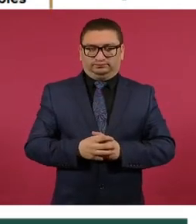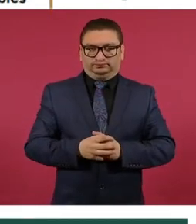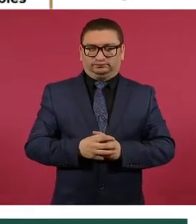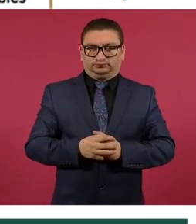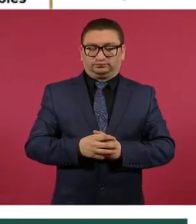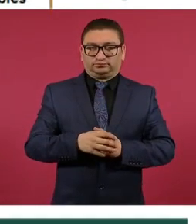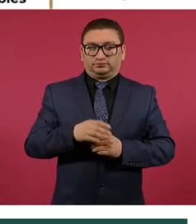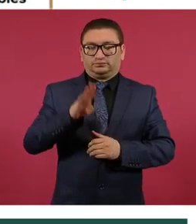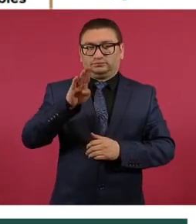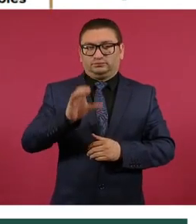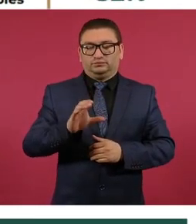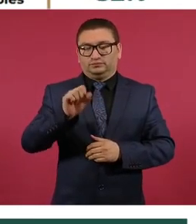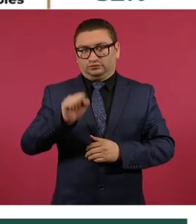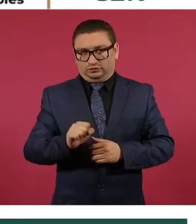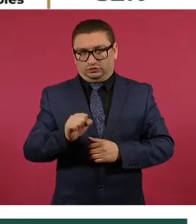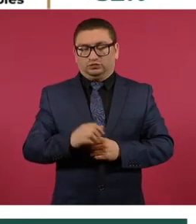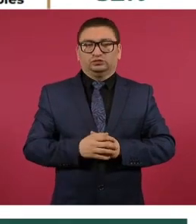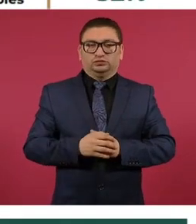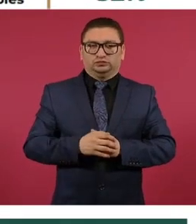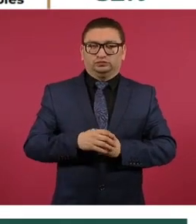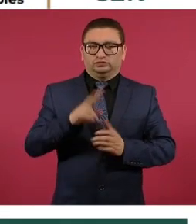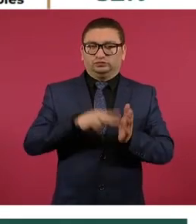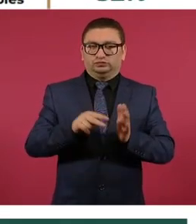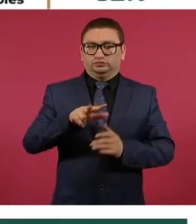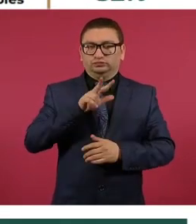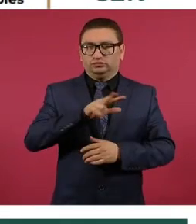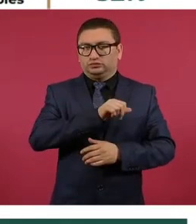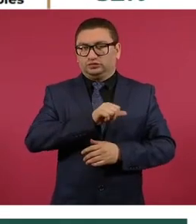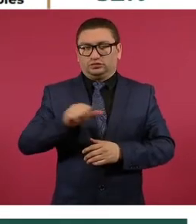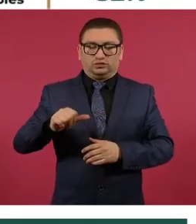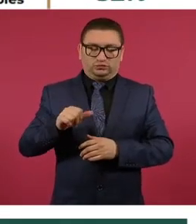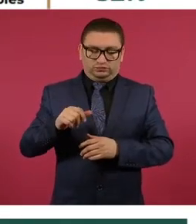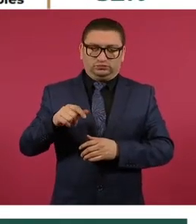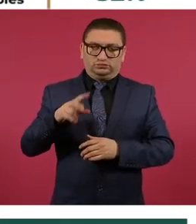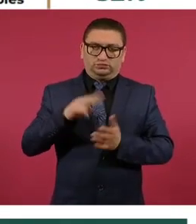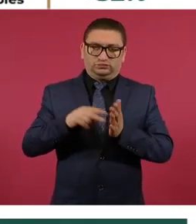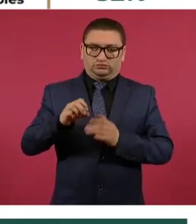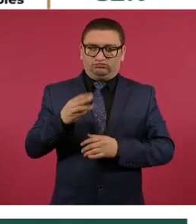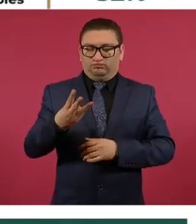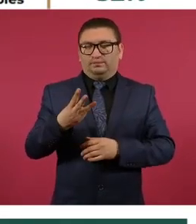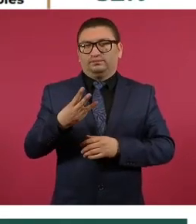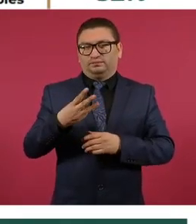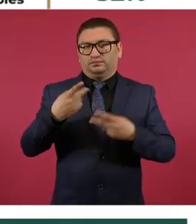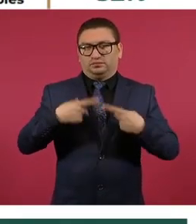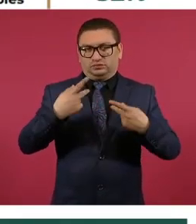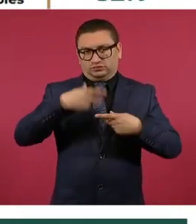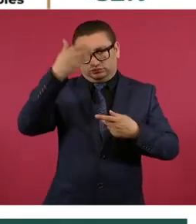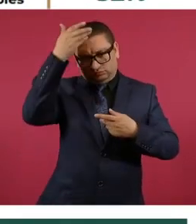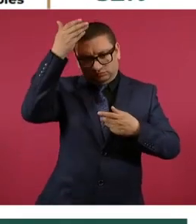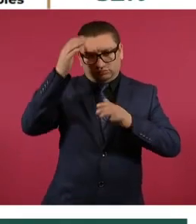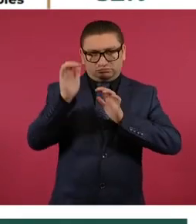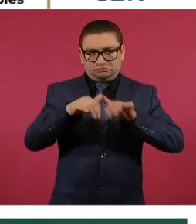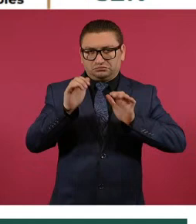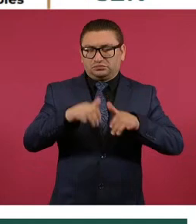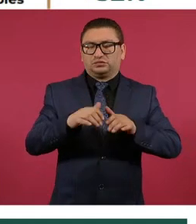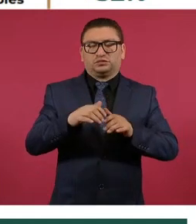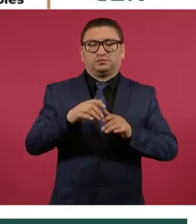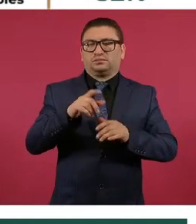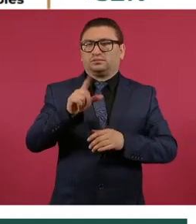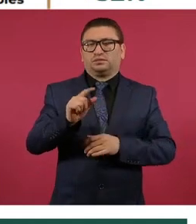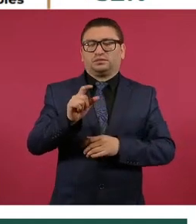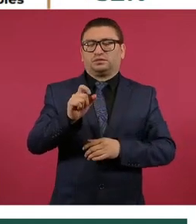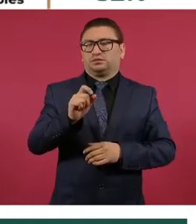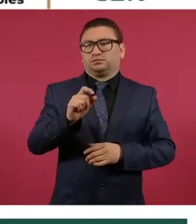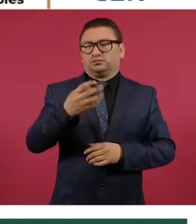caso de Baja California Sur de 2018 a la fecha el incremento de personal de enfermería es del